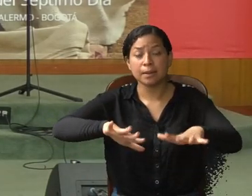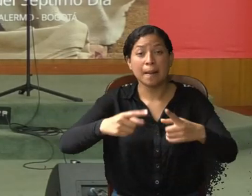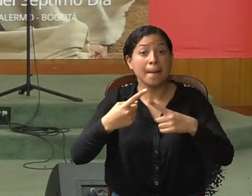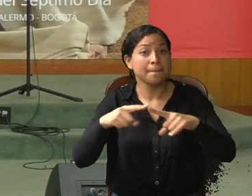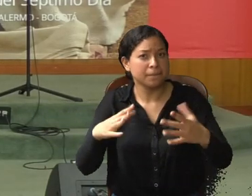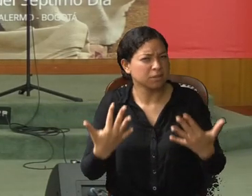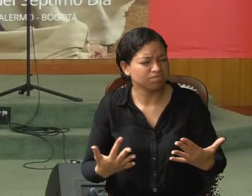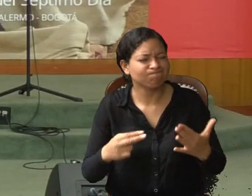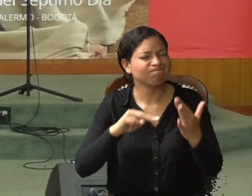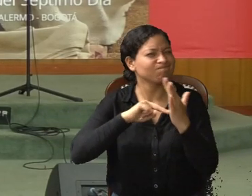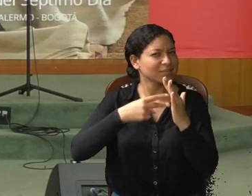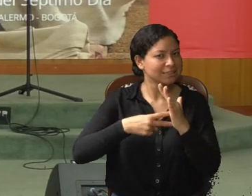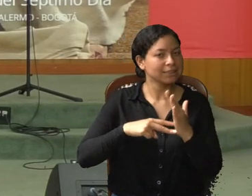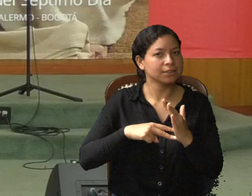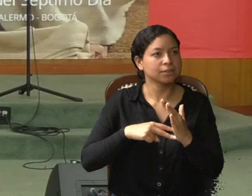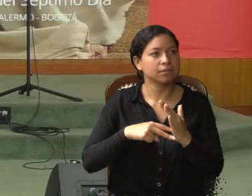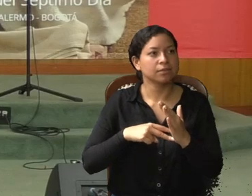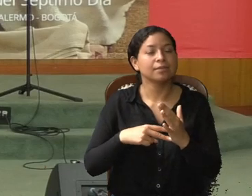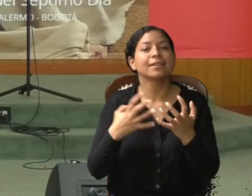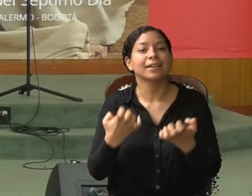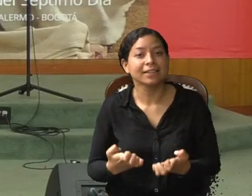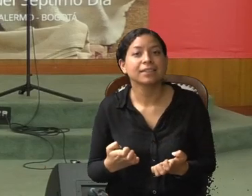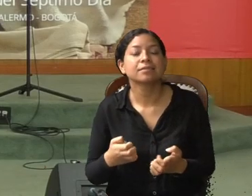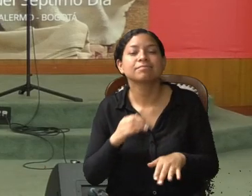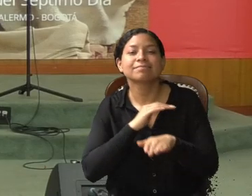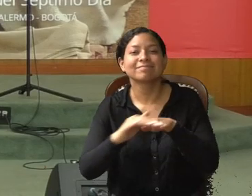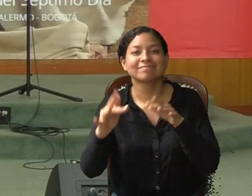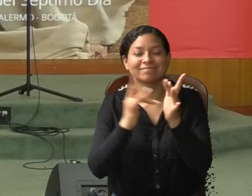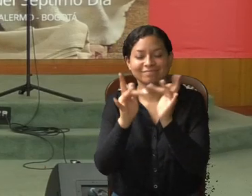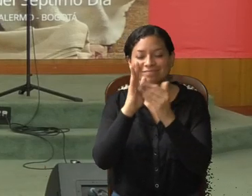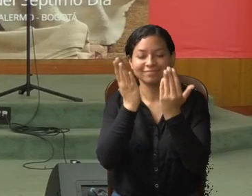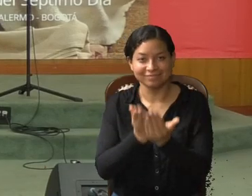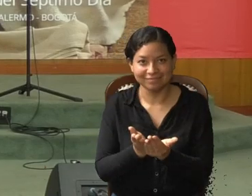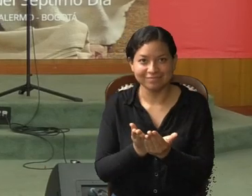ejemplo. Y les voy a invitar que busquemos Deuteronomio.